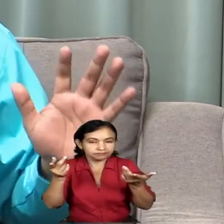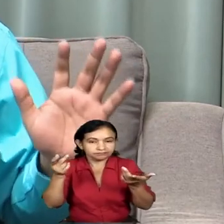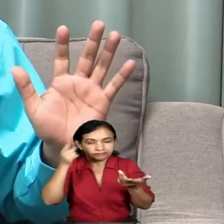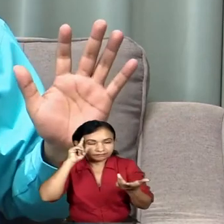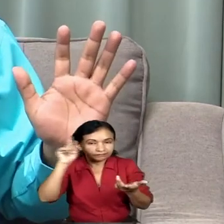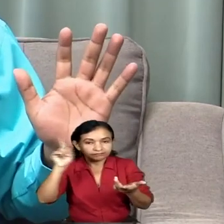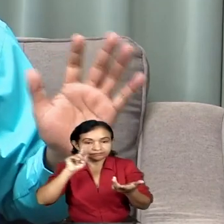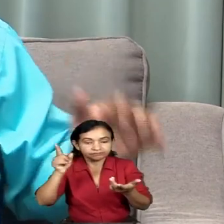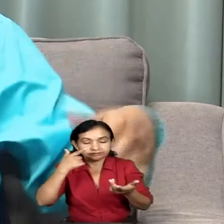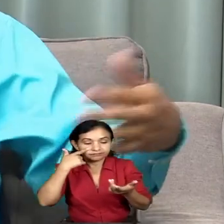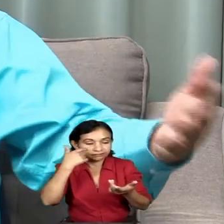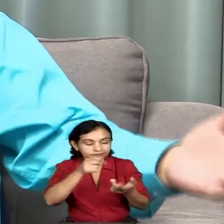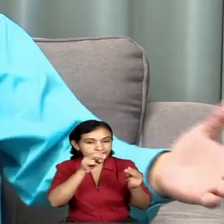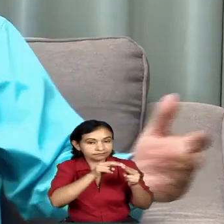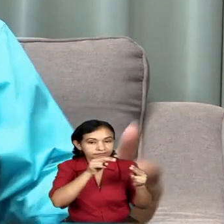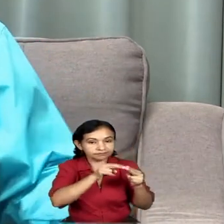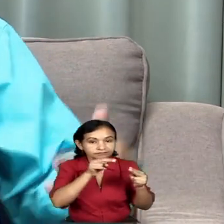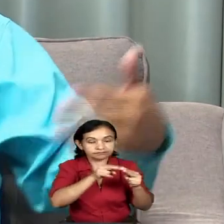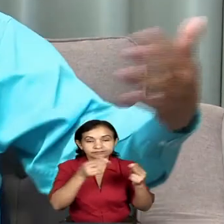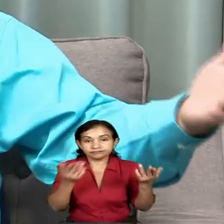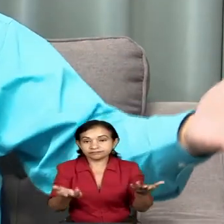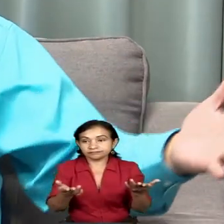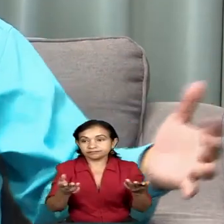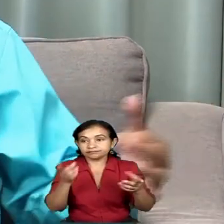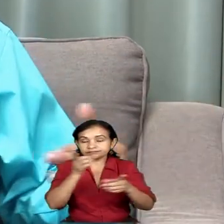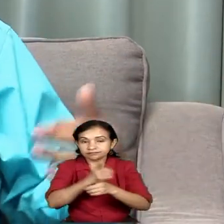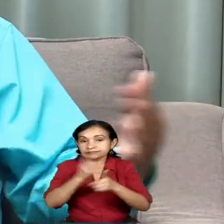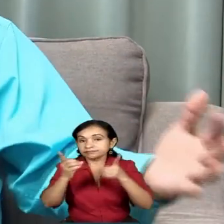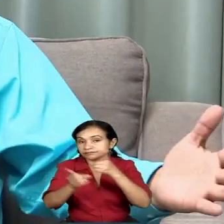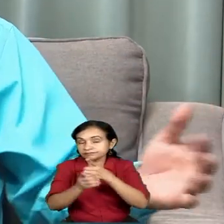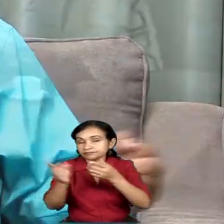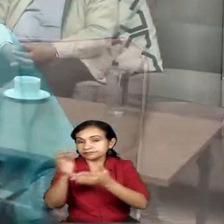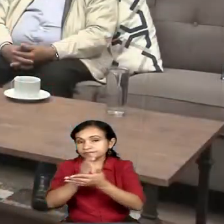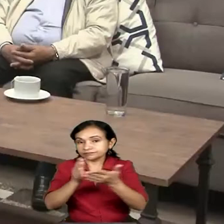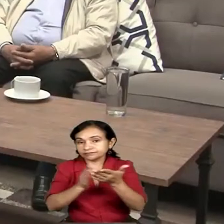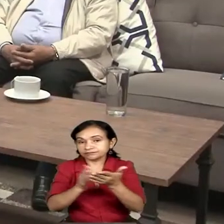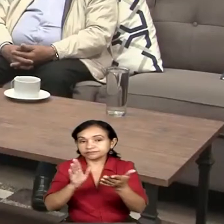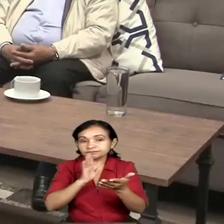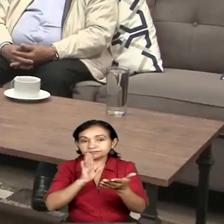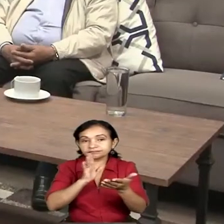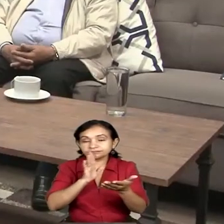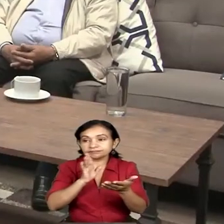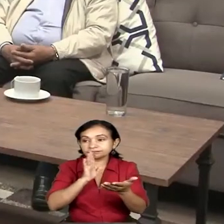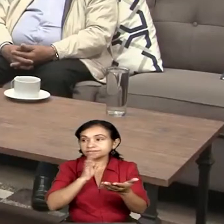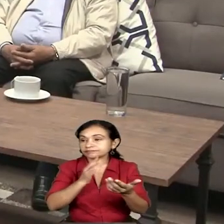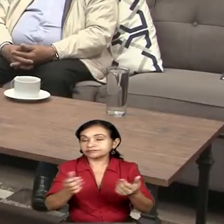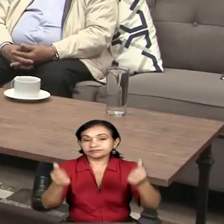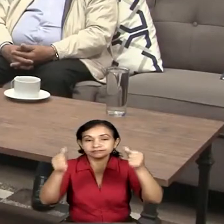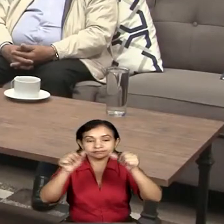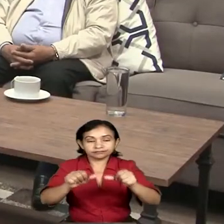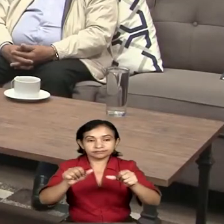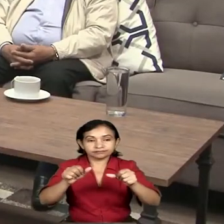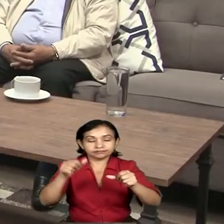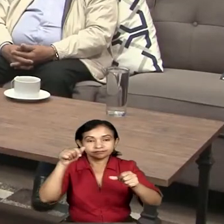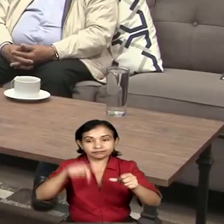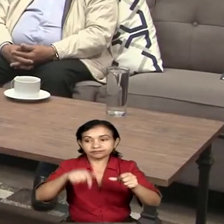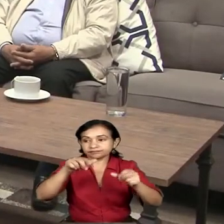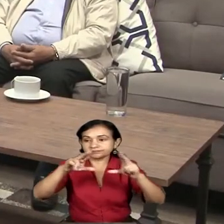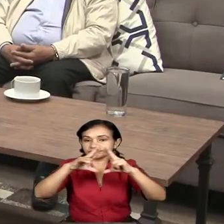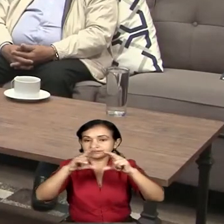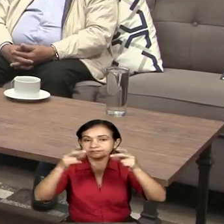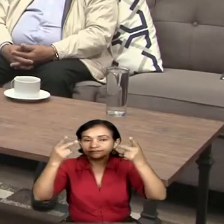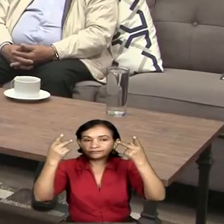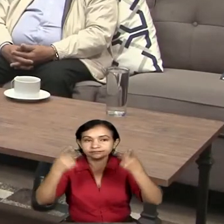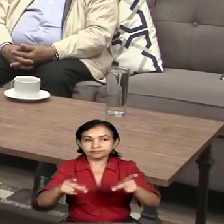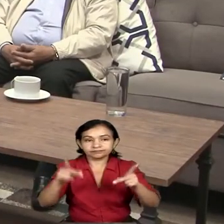contexto nicaragüense, pues deberían, porque intentan a veces de vez en vez establecer alguna injerencia sobre nuestro país, pero tampoco